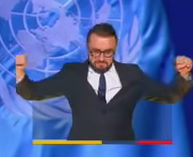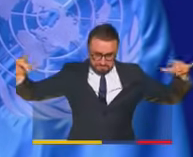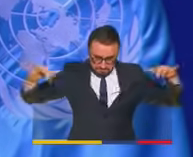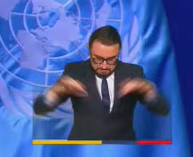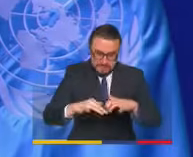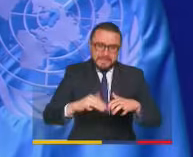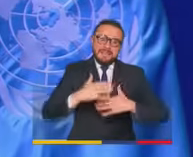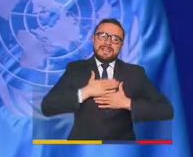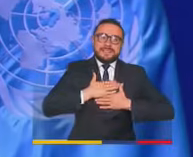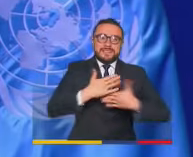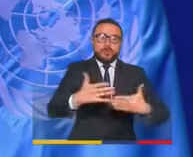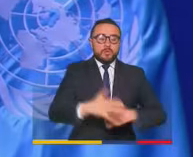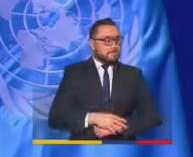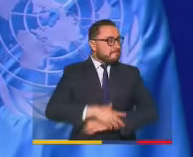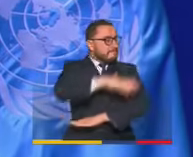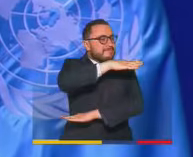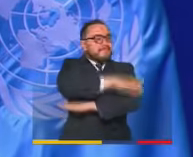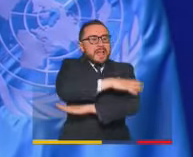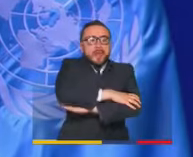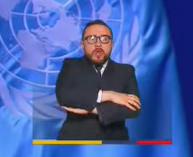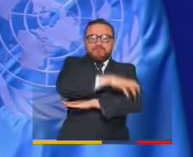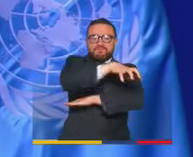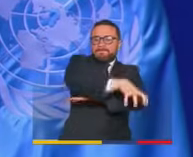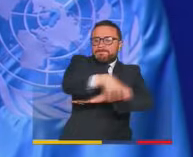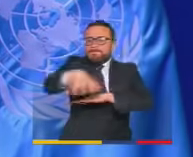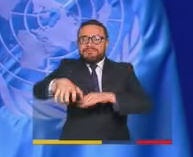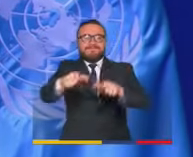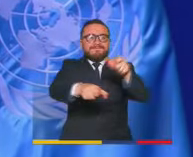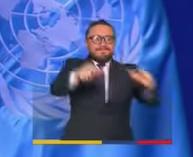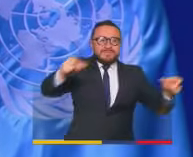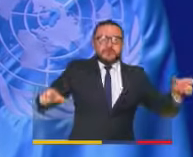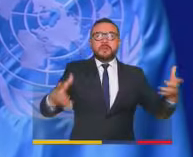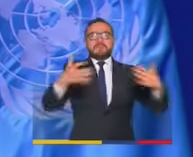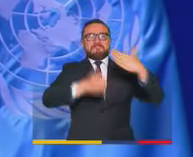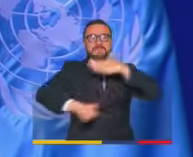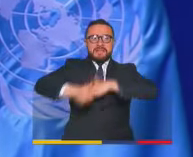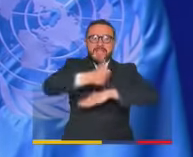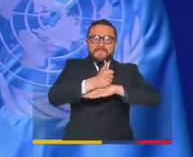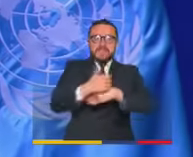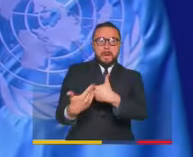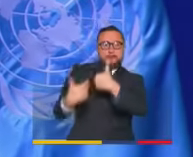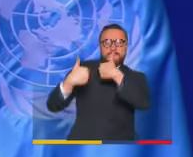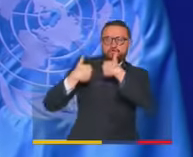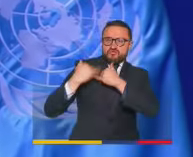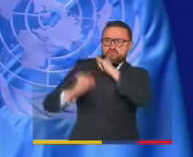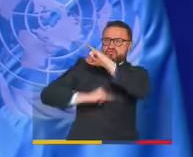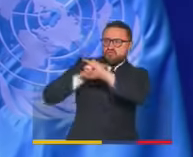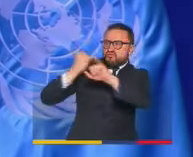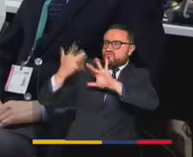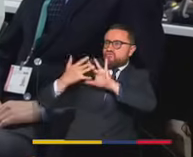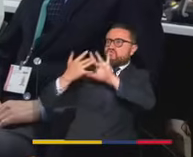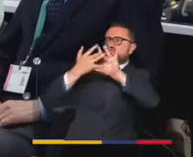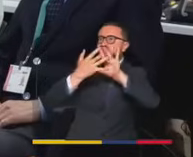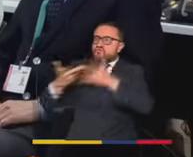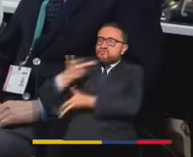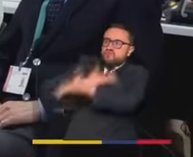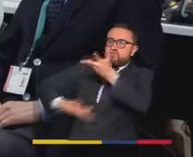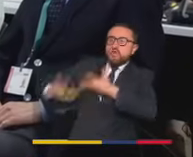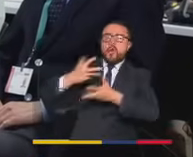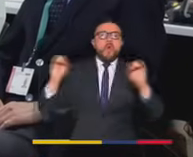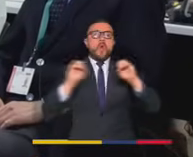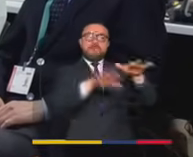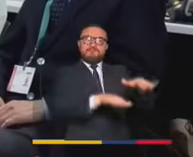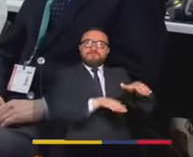embajadoras, embajadores, jefes de misiones diplomáticas y representantes de los organismos